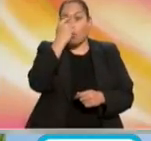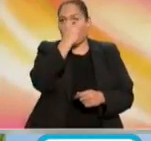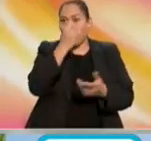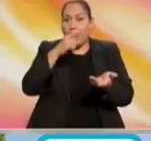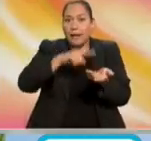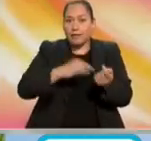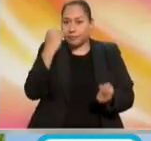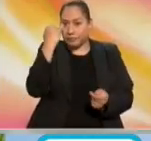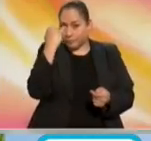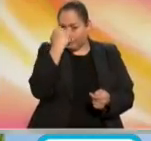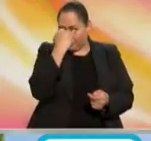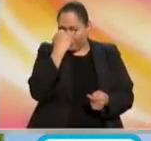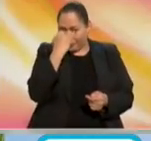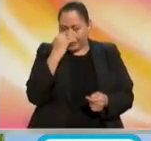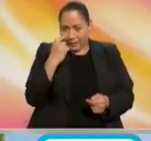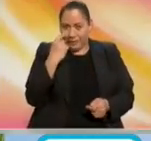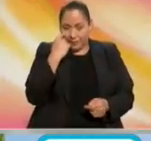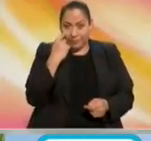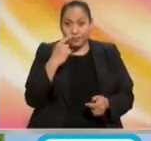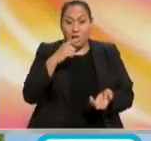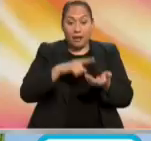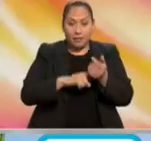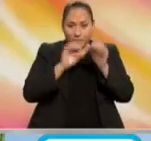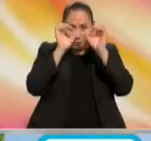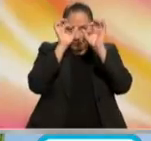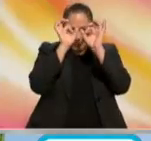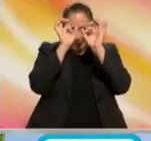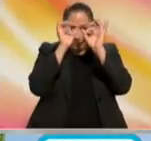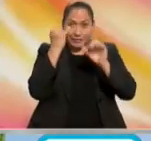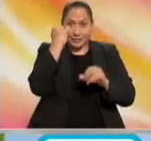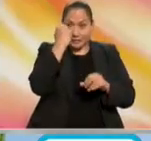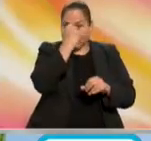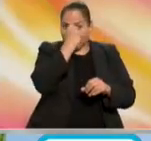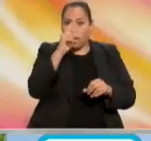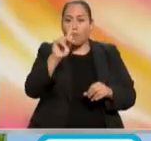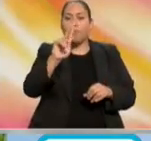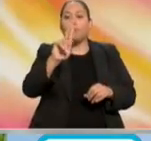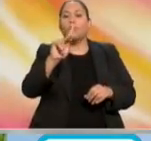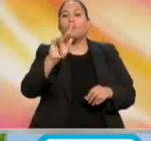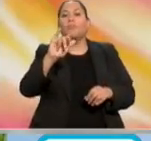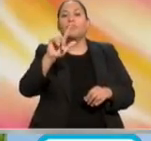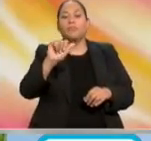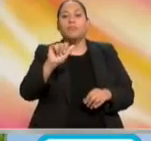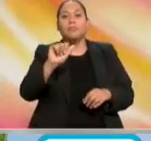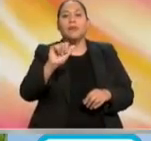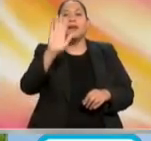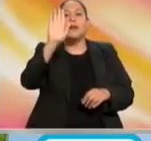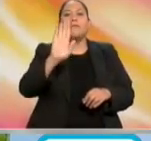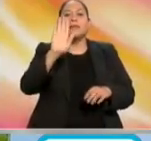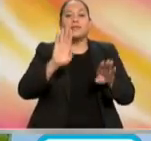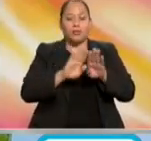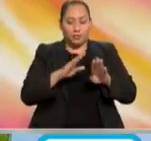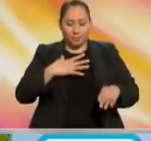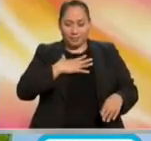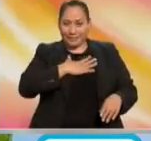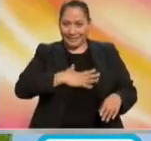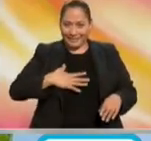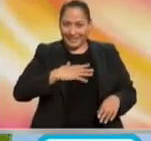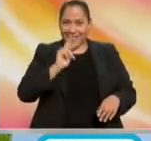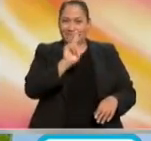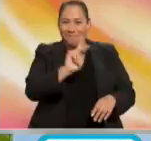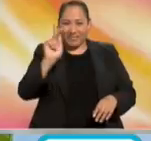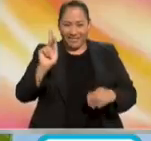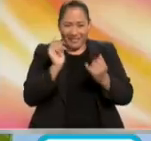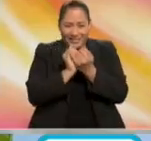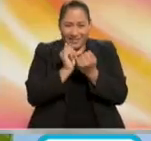pupilas. Vamos a ver que la pupila efectivamente es como un diafragma, tiene la función de diafragma en nuestros ojos, que